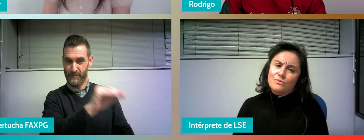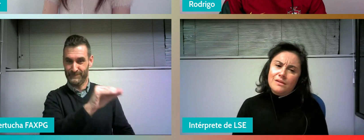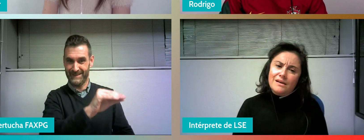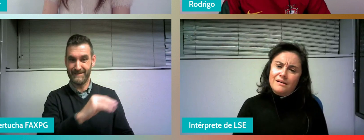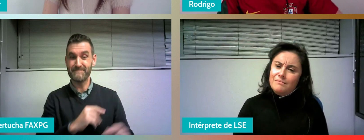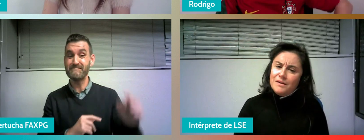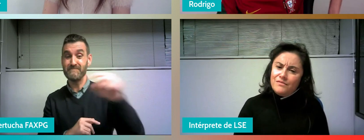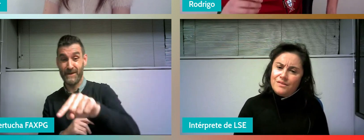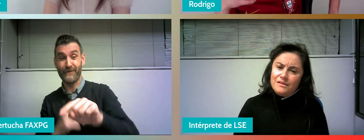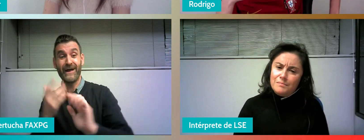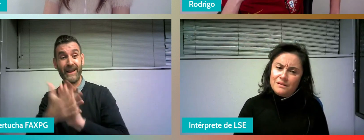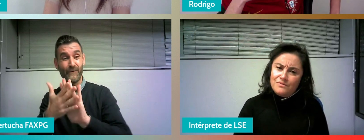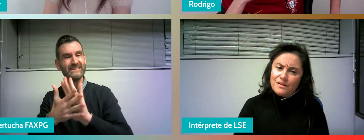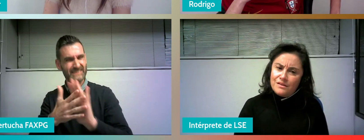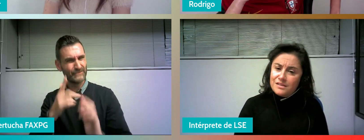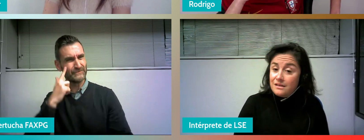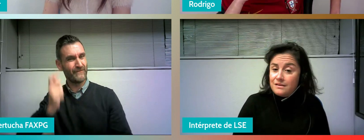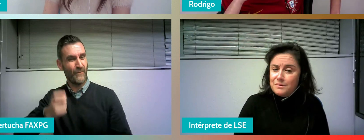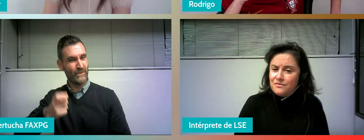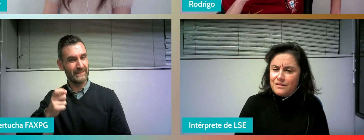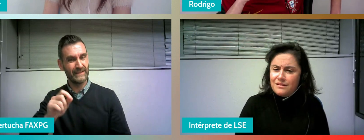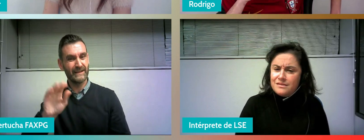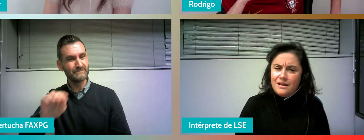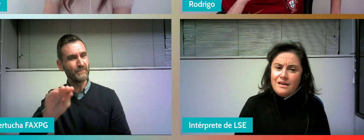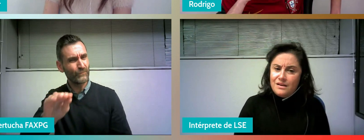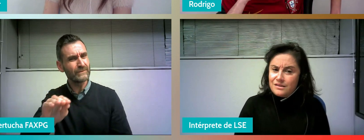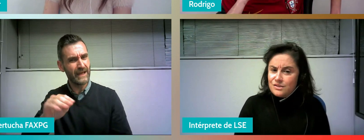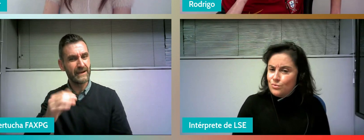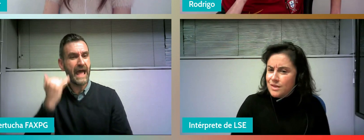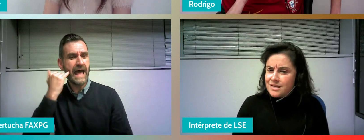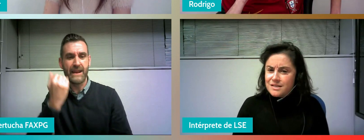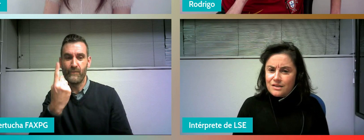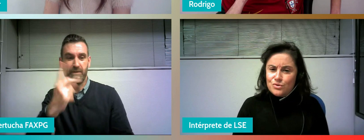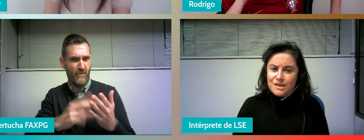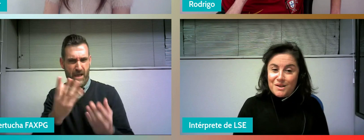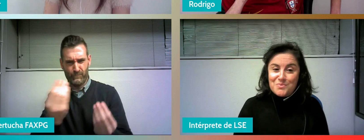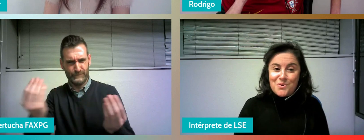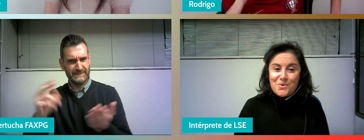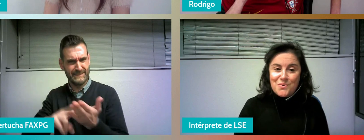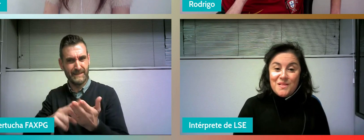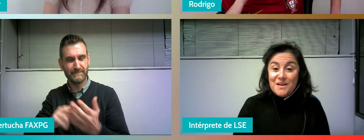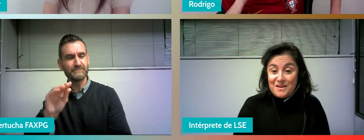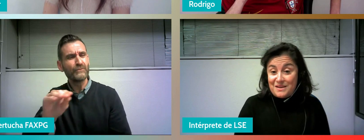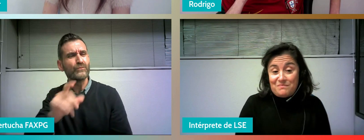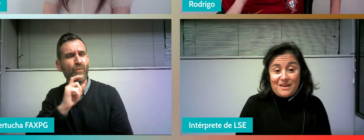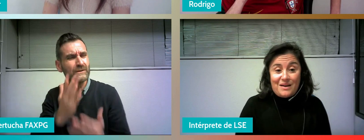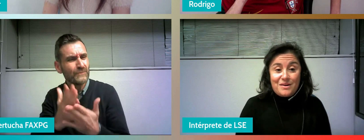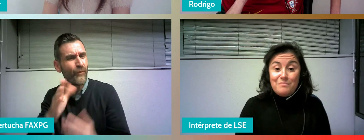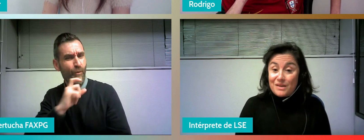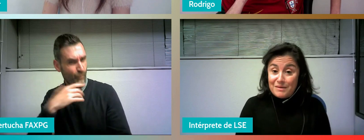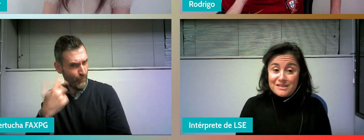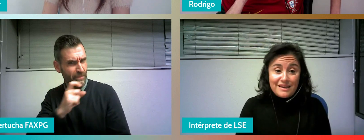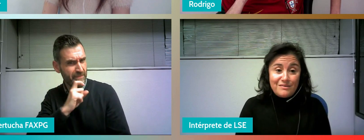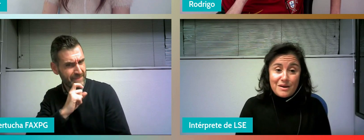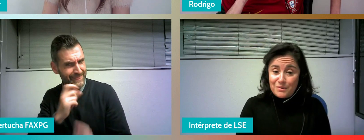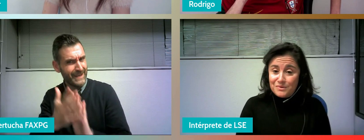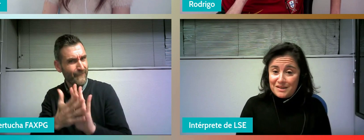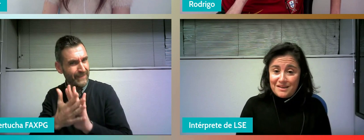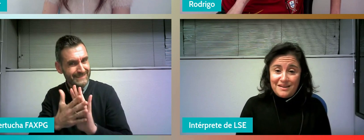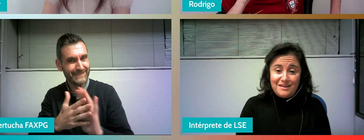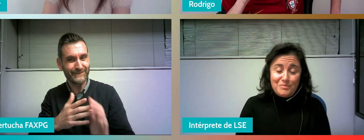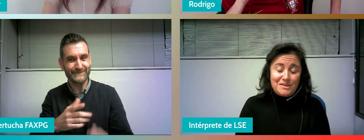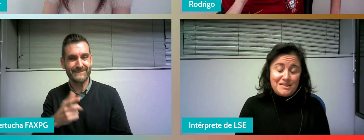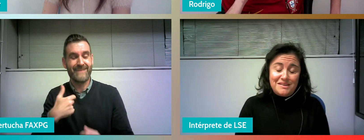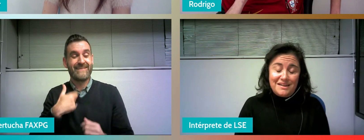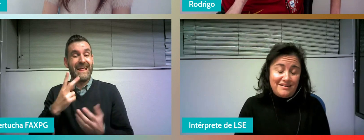para estudiar, para facer intérprete de francés, ser intérprete francés es que estudiaste, es que se levou, que a verdade, porque máis que é unha pregunta